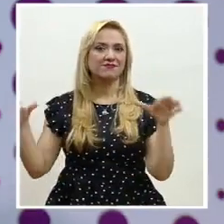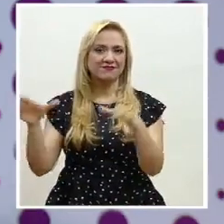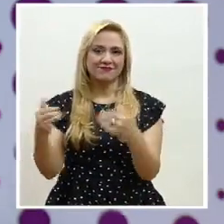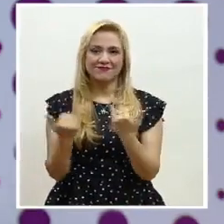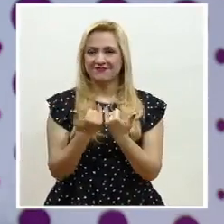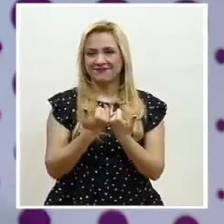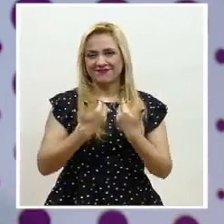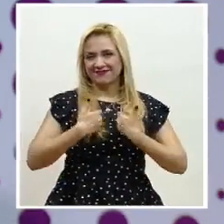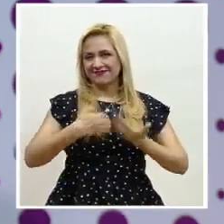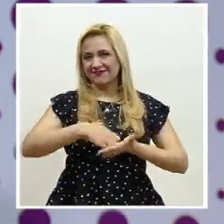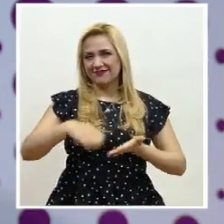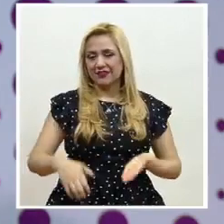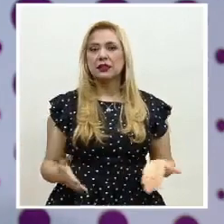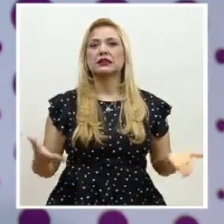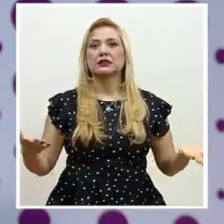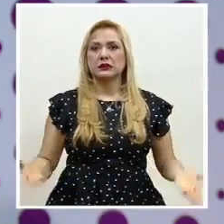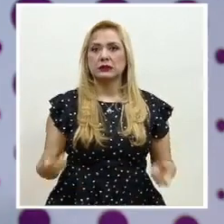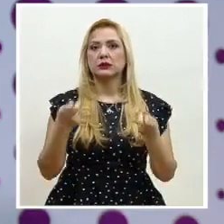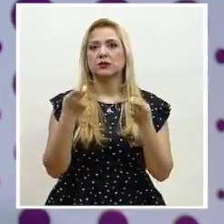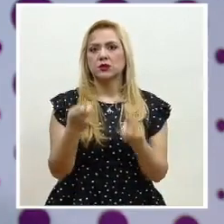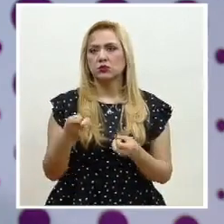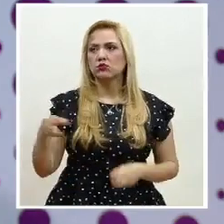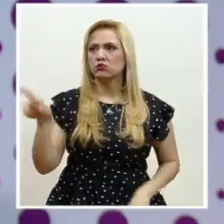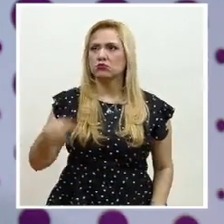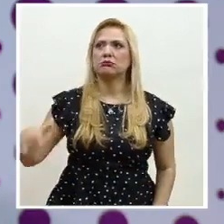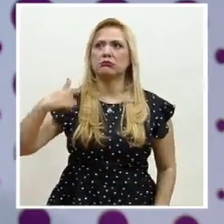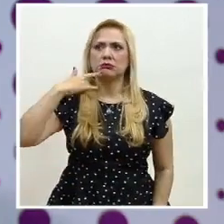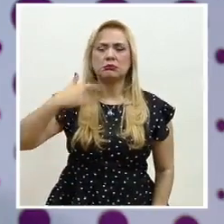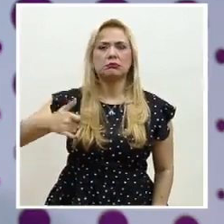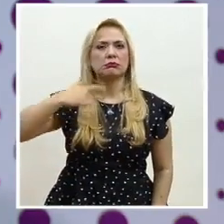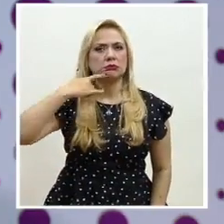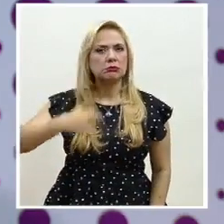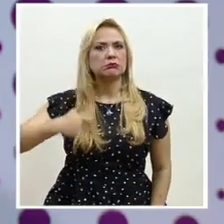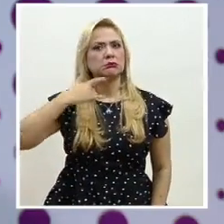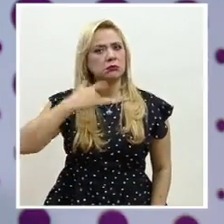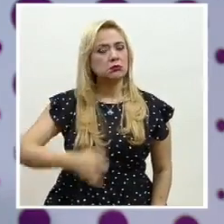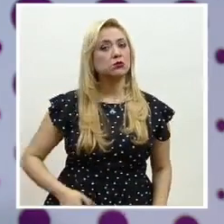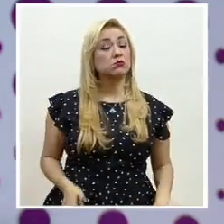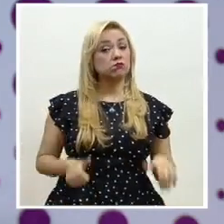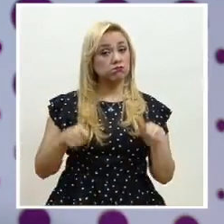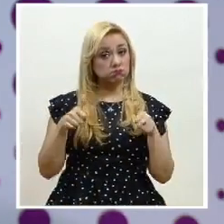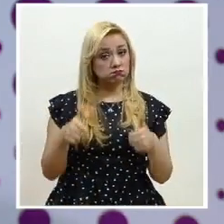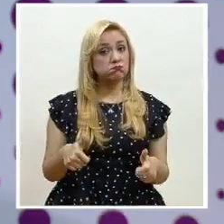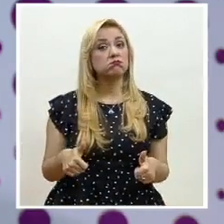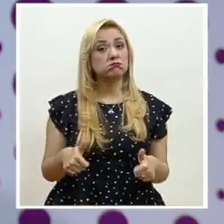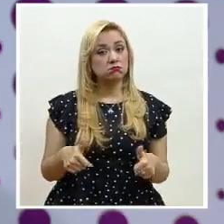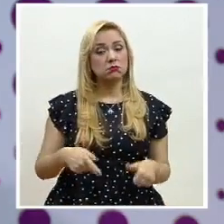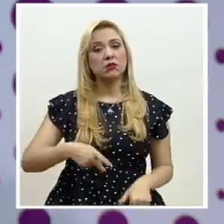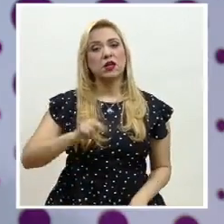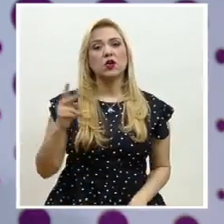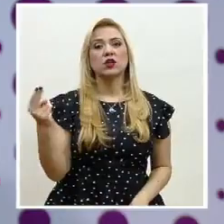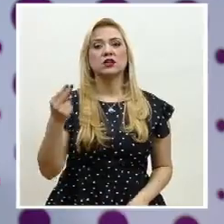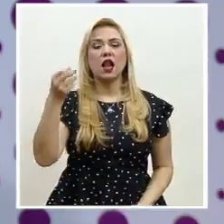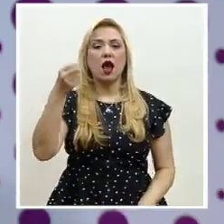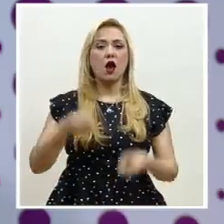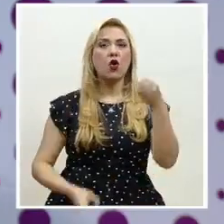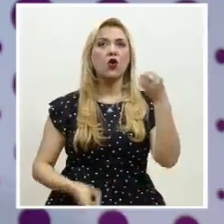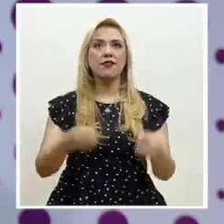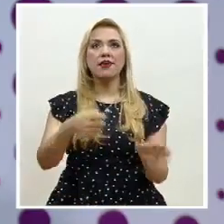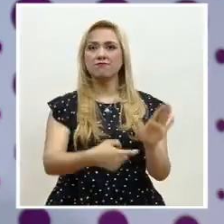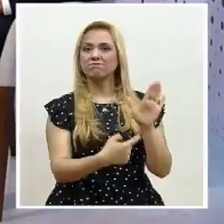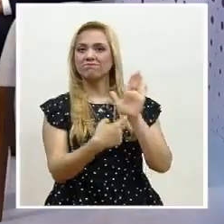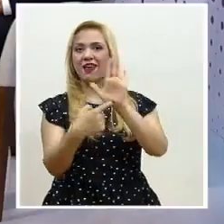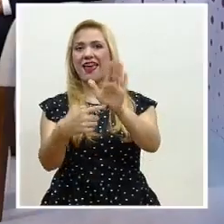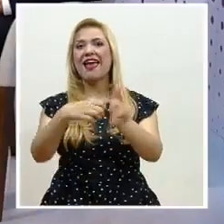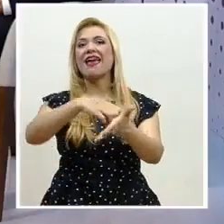crecimiento está en construcción, creo que se han hecho esfuerzos muy buenos y eventualmente se van a lograr, pero sí tiene que ser la Corte el ejemplo, Sin ¿no? duda.